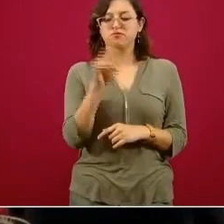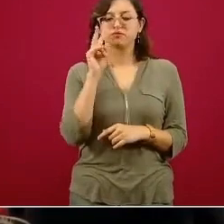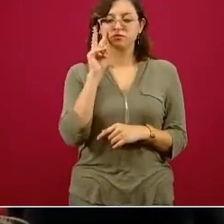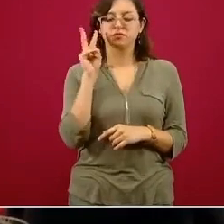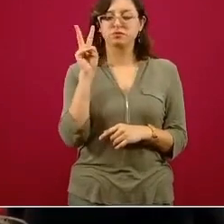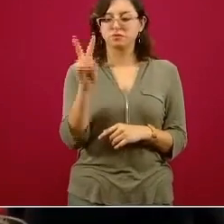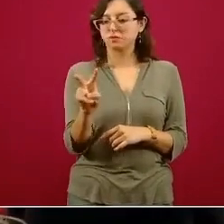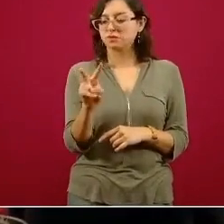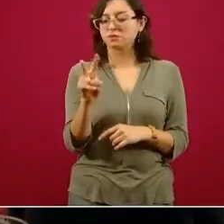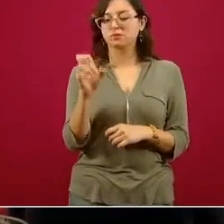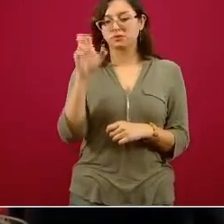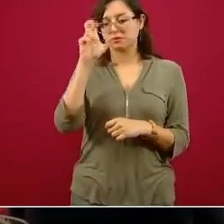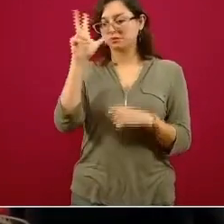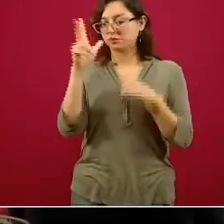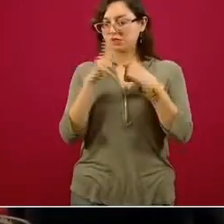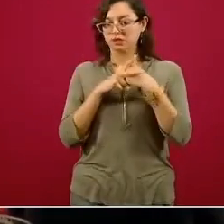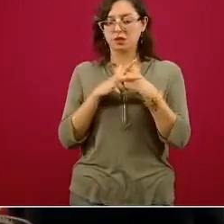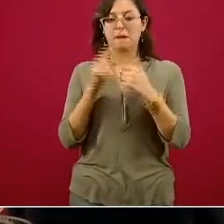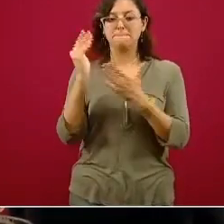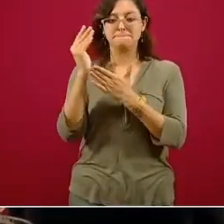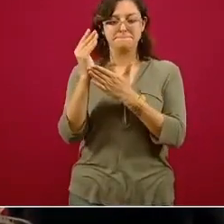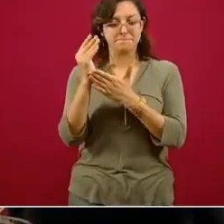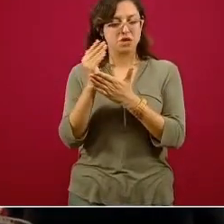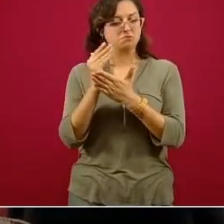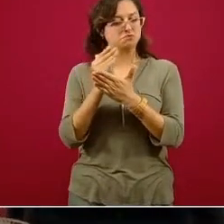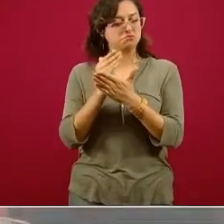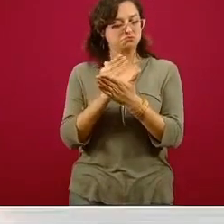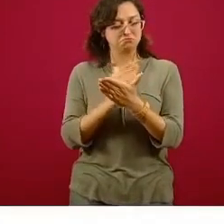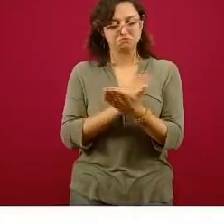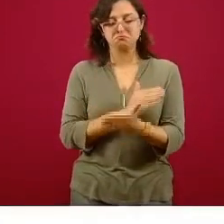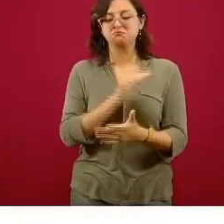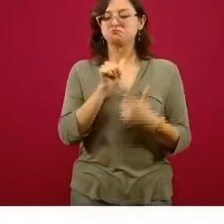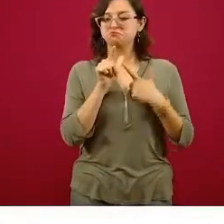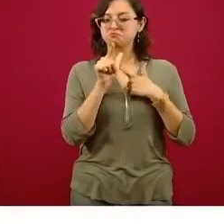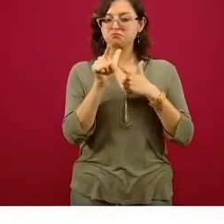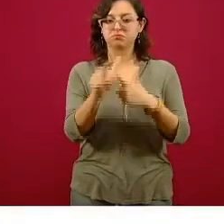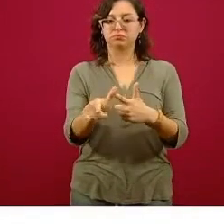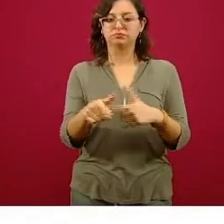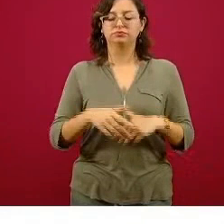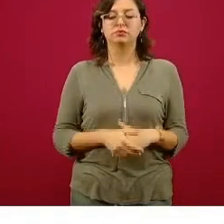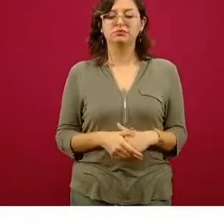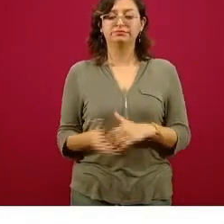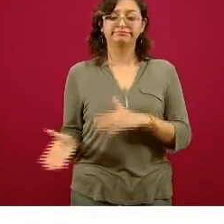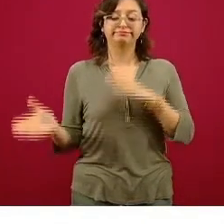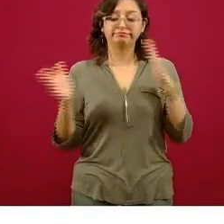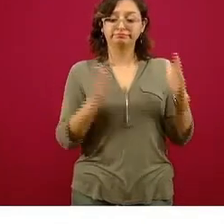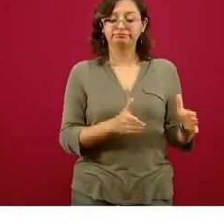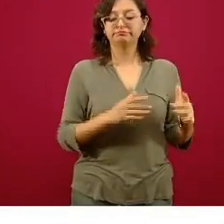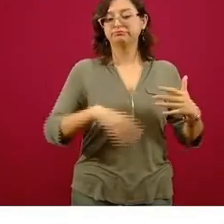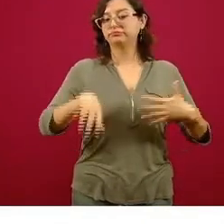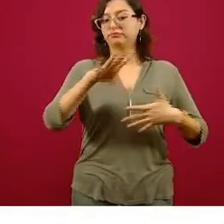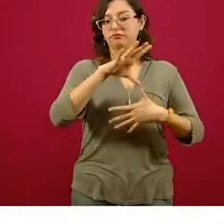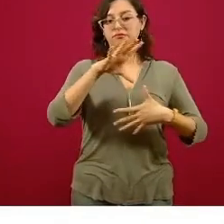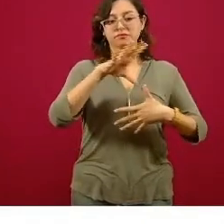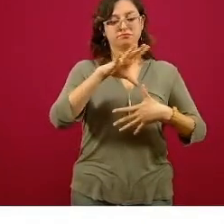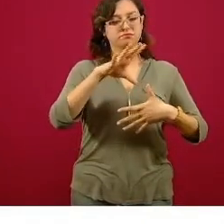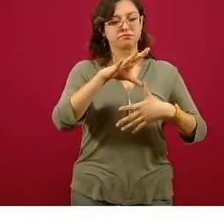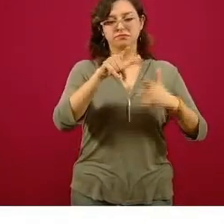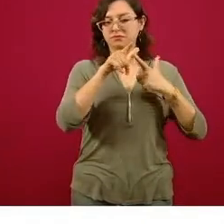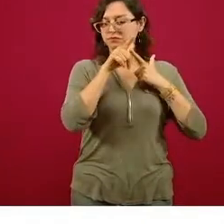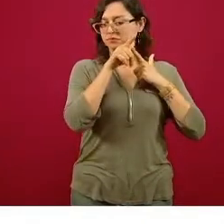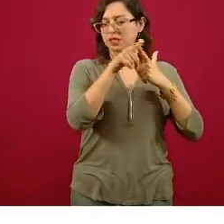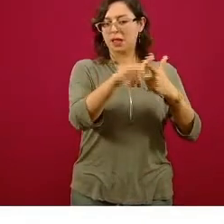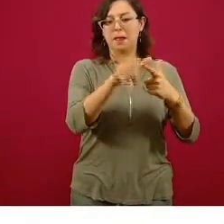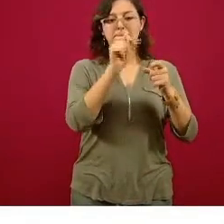continúa contrayéndose su pandemia. Sin embargo, en el caso de las Américas, continúa todavía